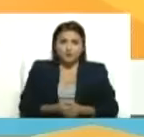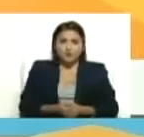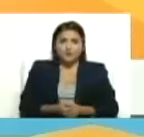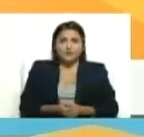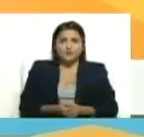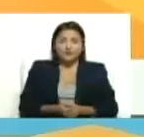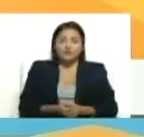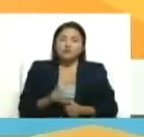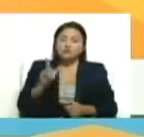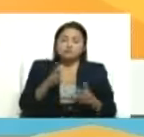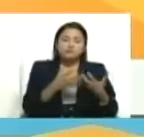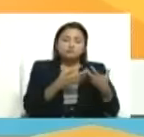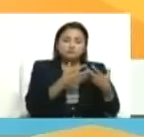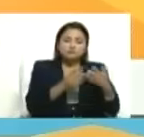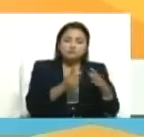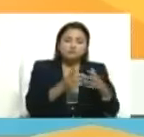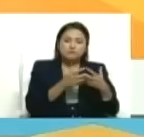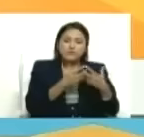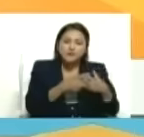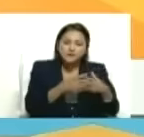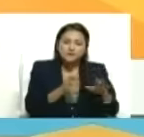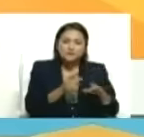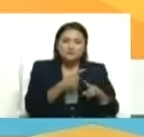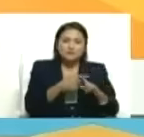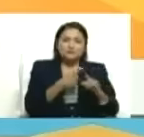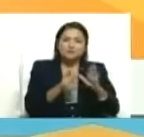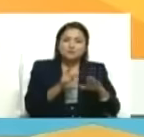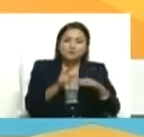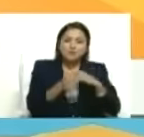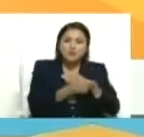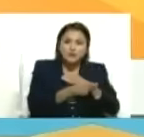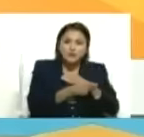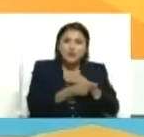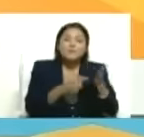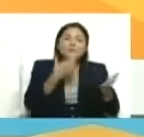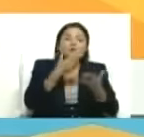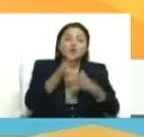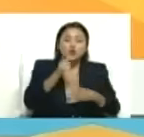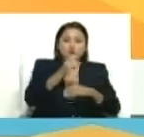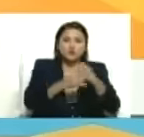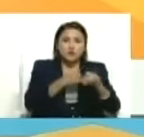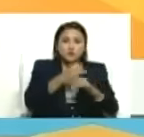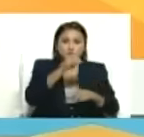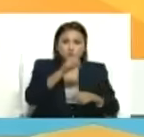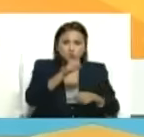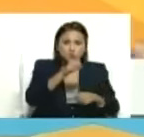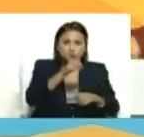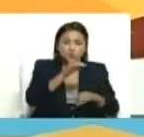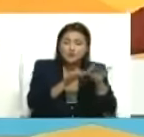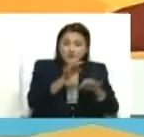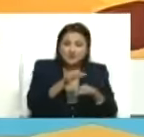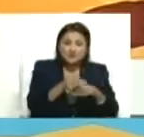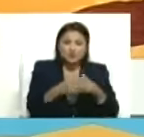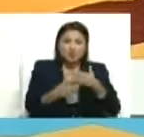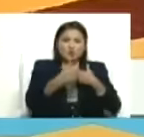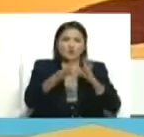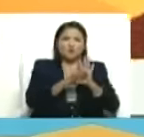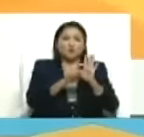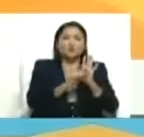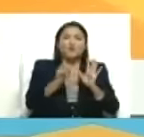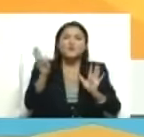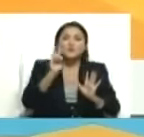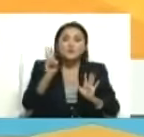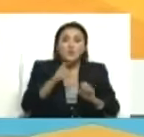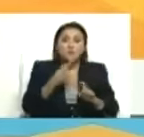agresiva nula irrita ilegal que fue solicitar imagínense ustedes que se deroga la Constitución que no haya que el